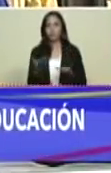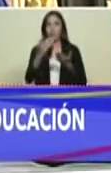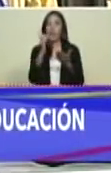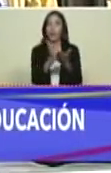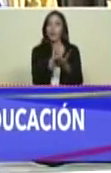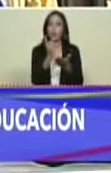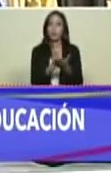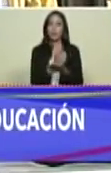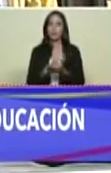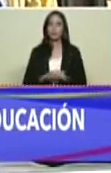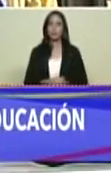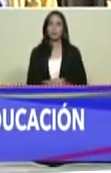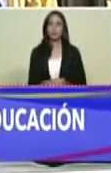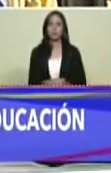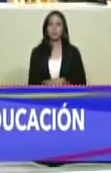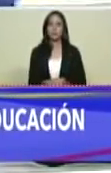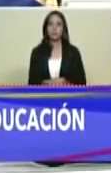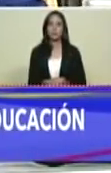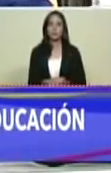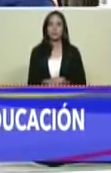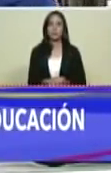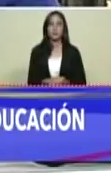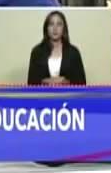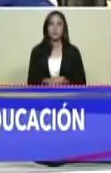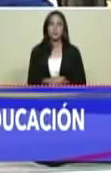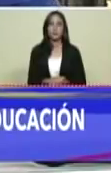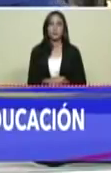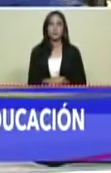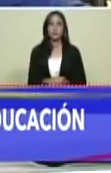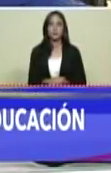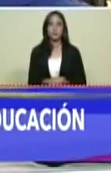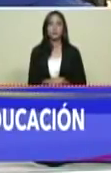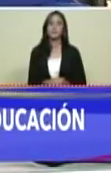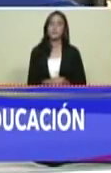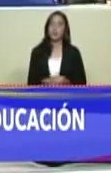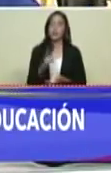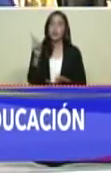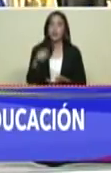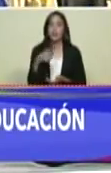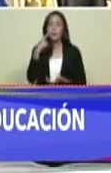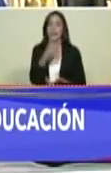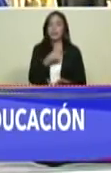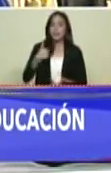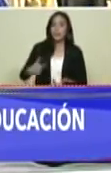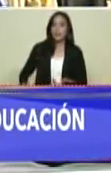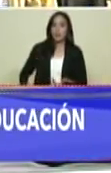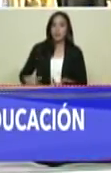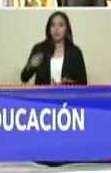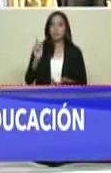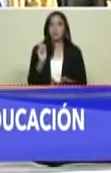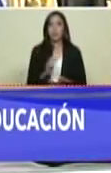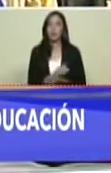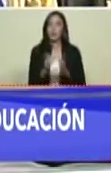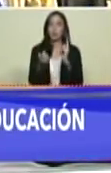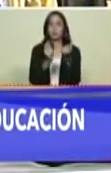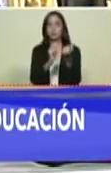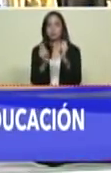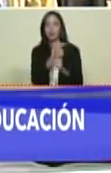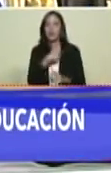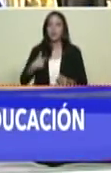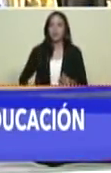libros, ¿verdad? Y también en la China conversé